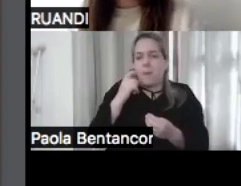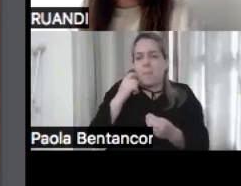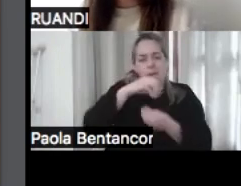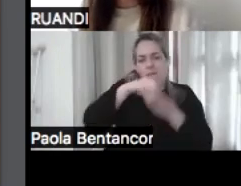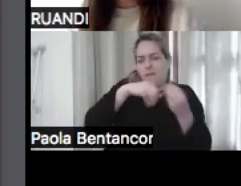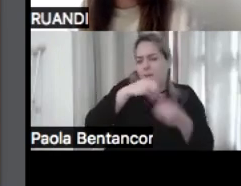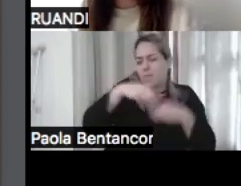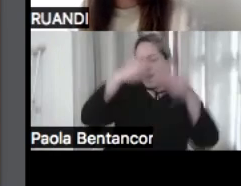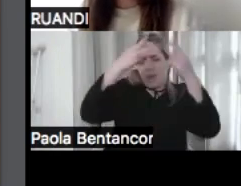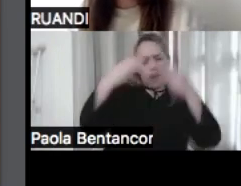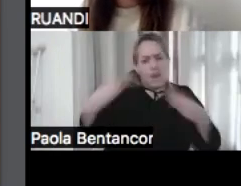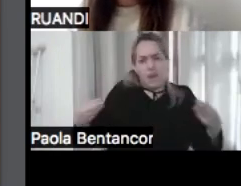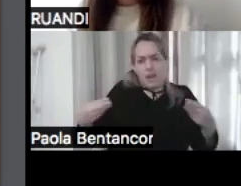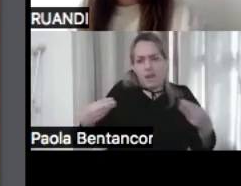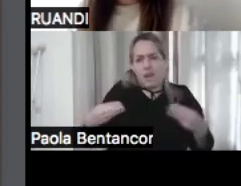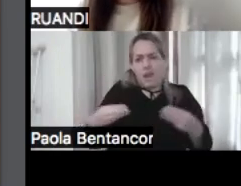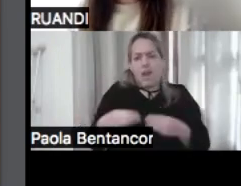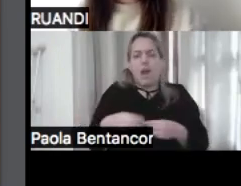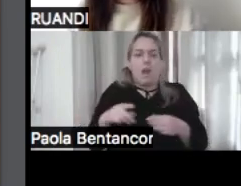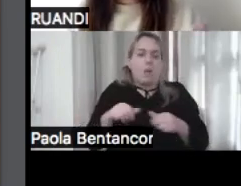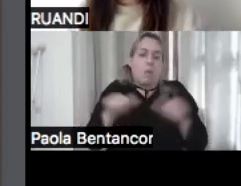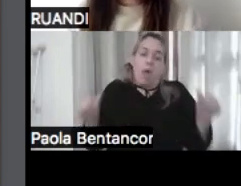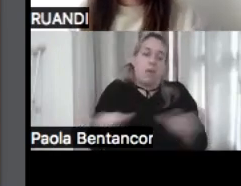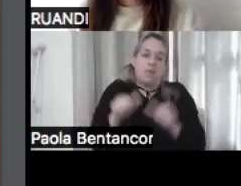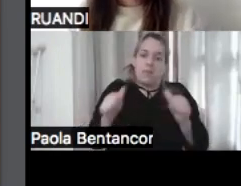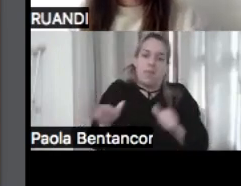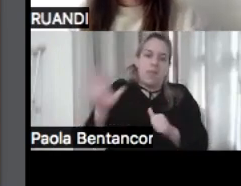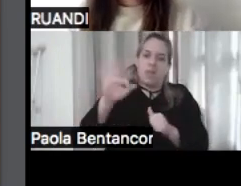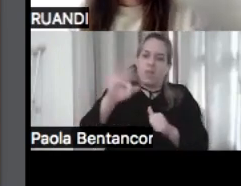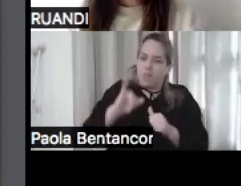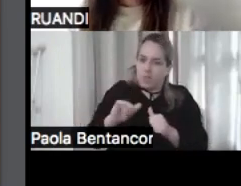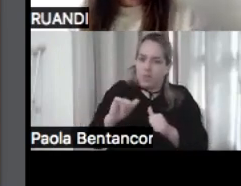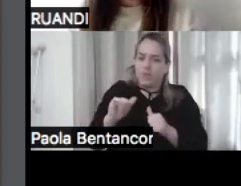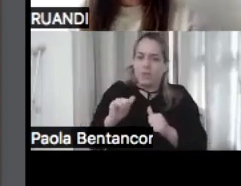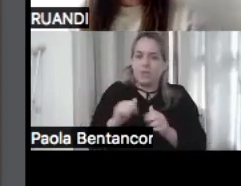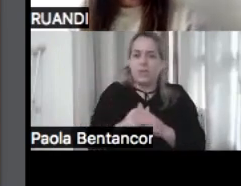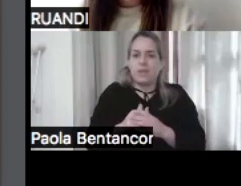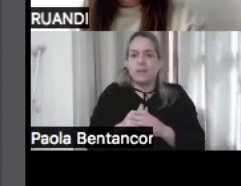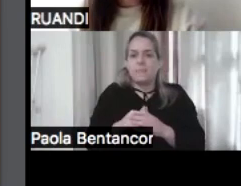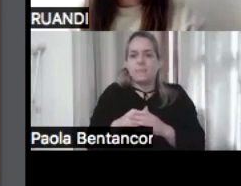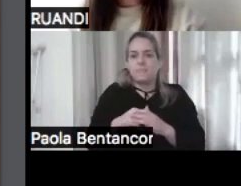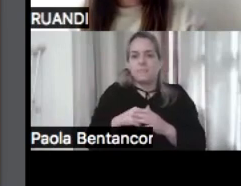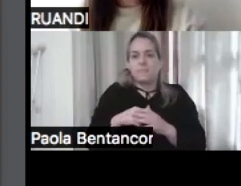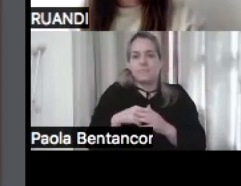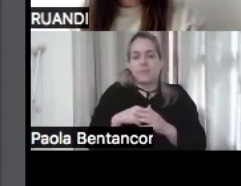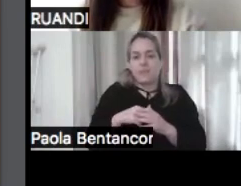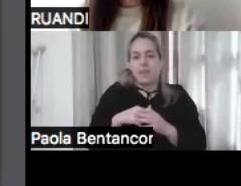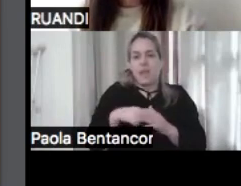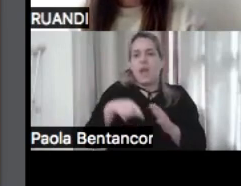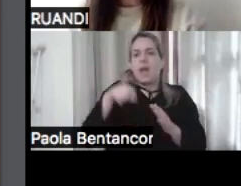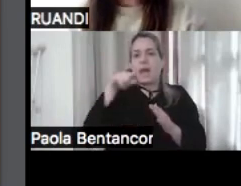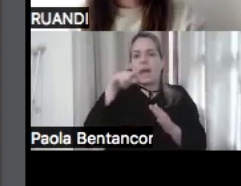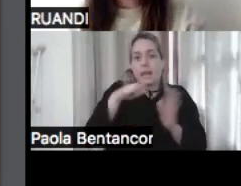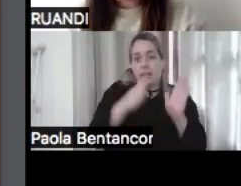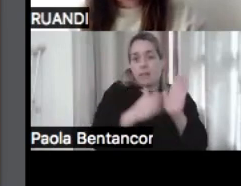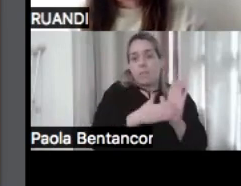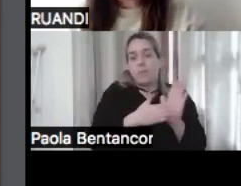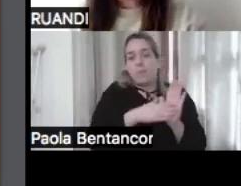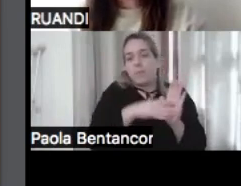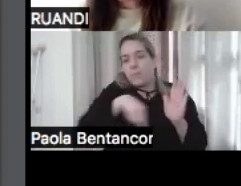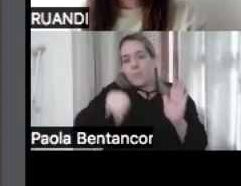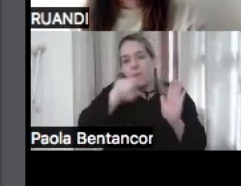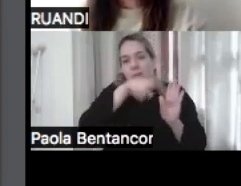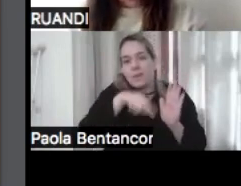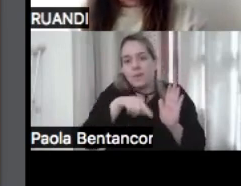vida cotidiana, ¿no? Así que me parece bueno, que es un modelo fantástico a